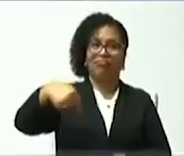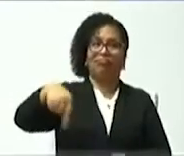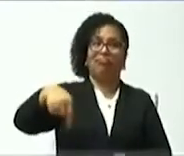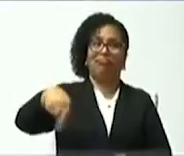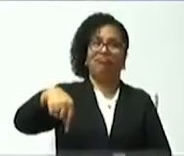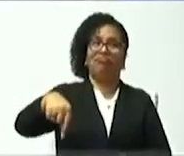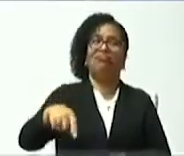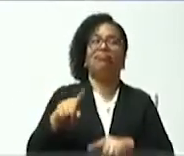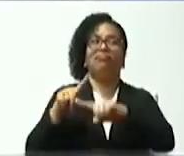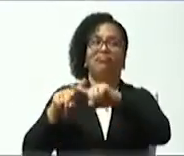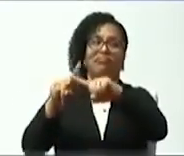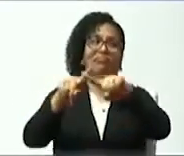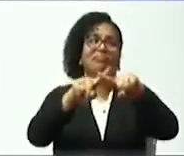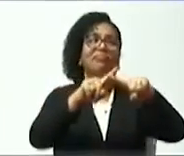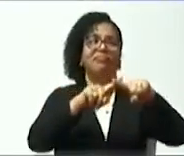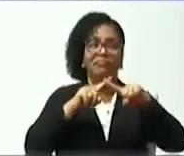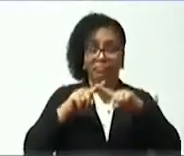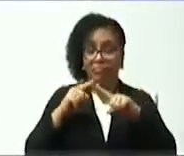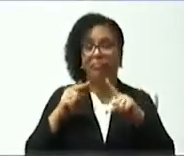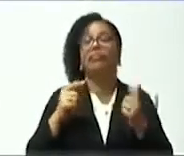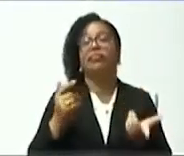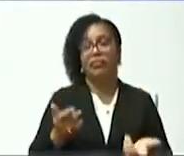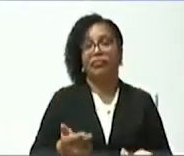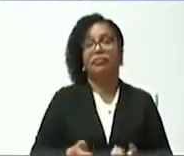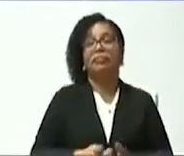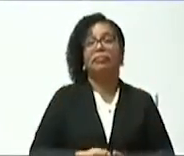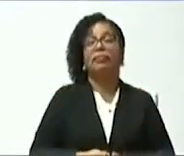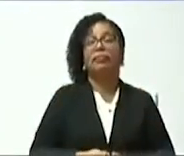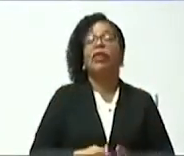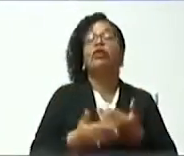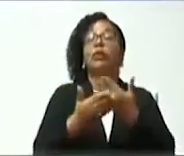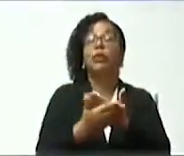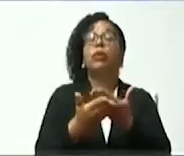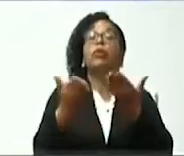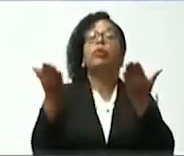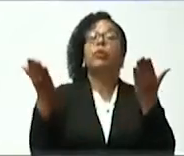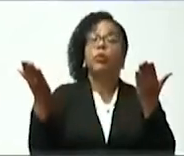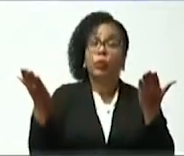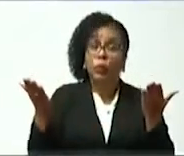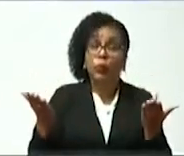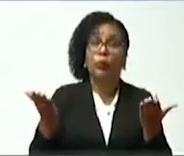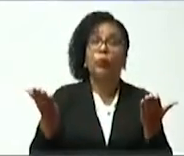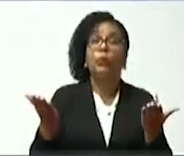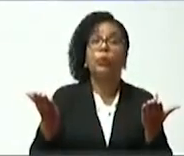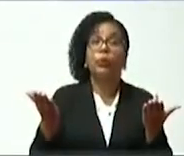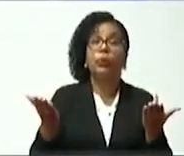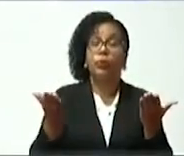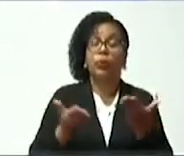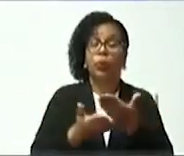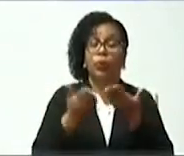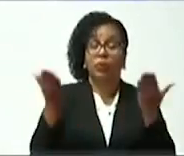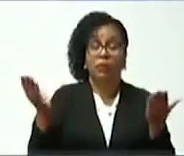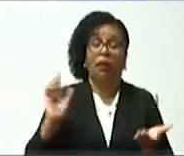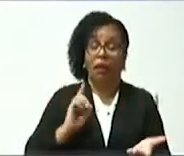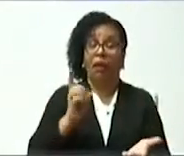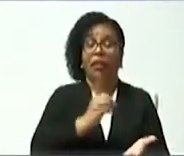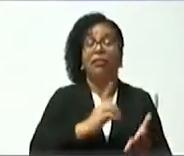concebida por ustedes bien y dejadas por ustedes tiene que ser objeto de una aprobación